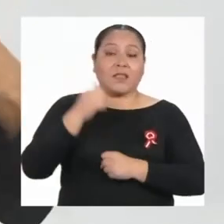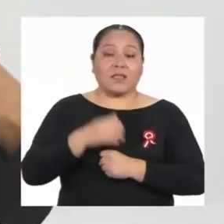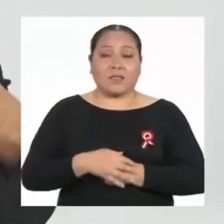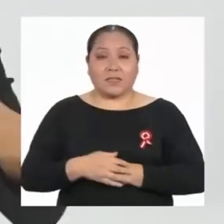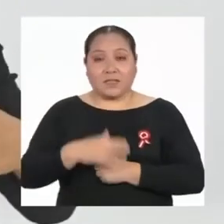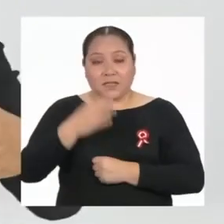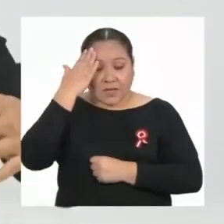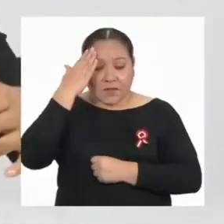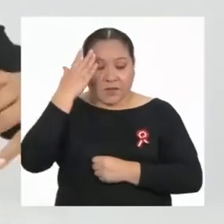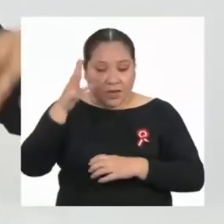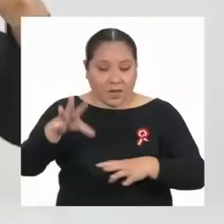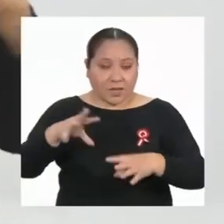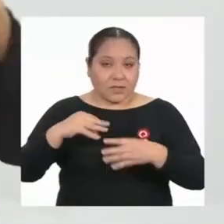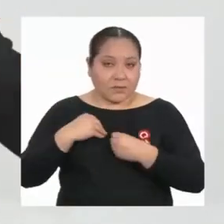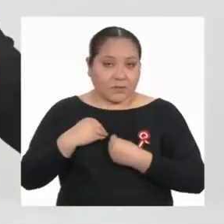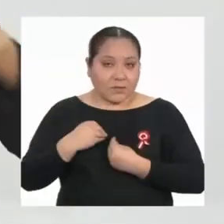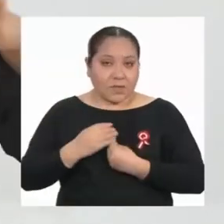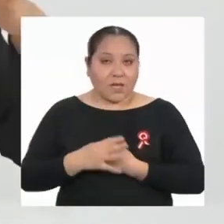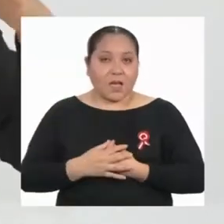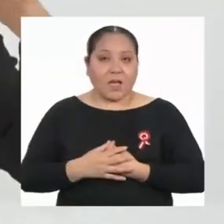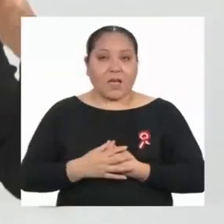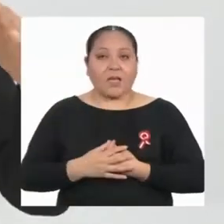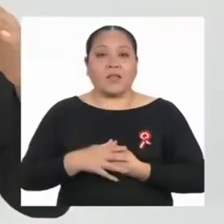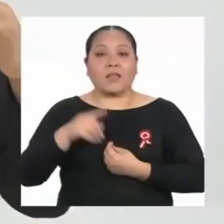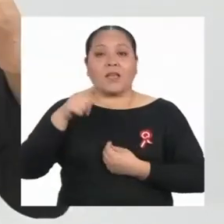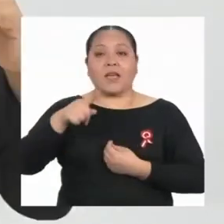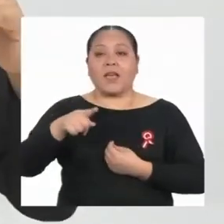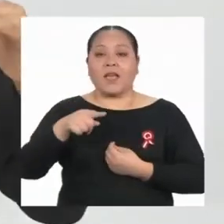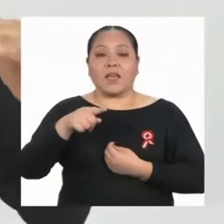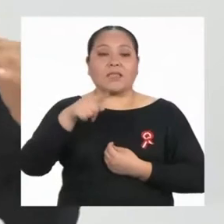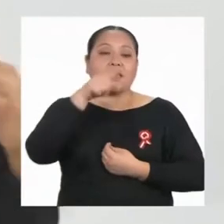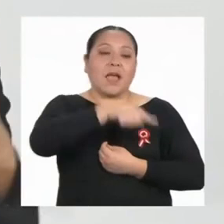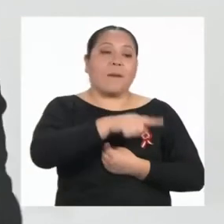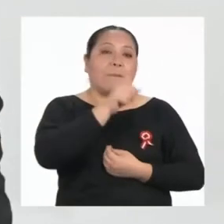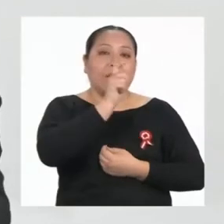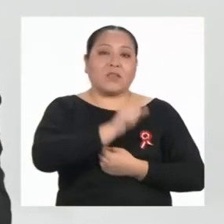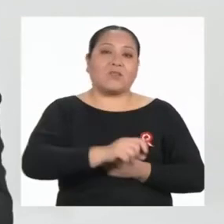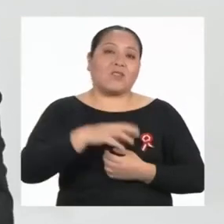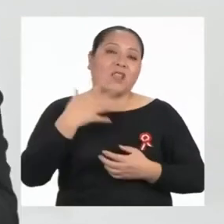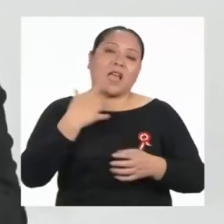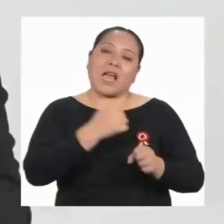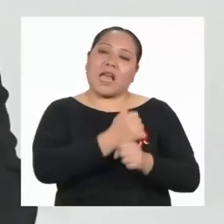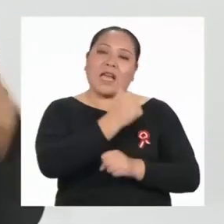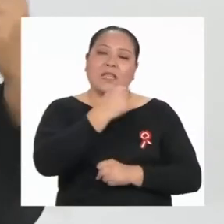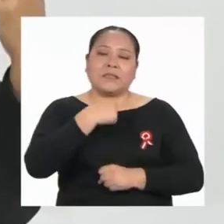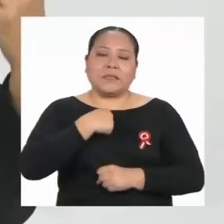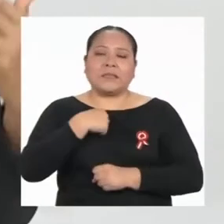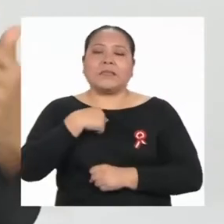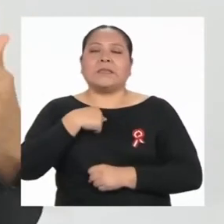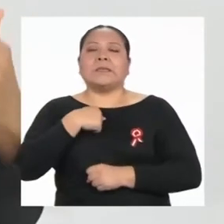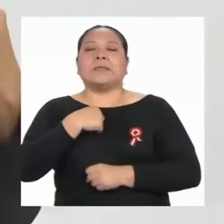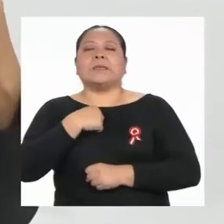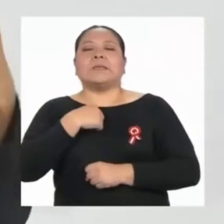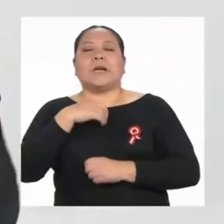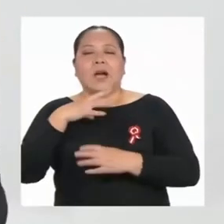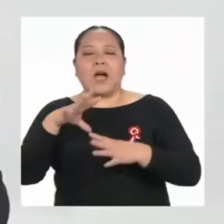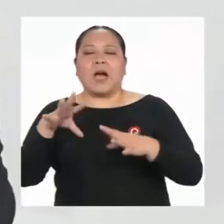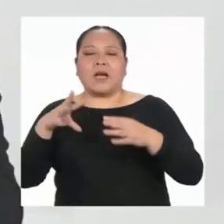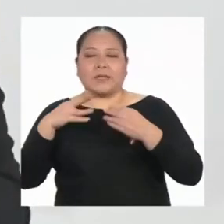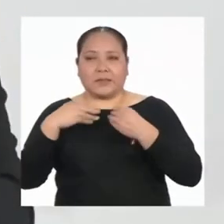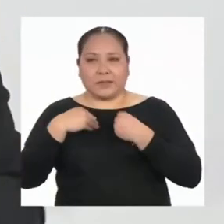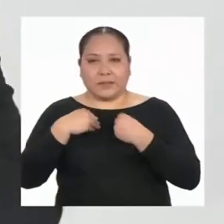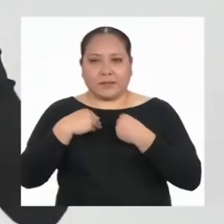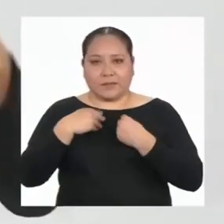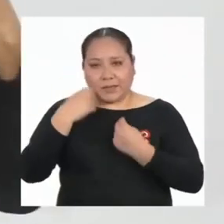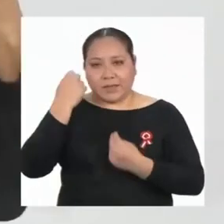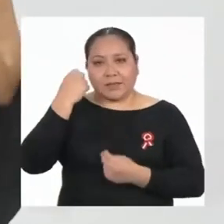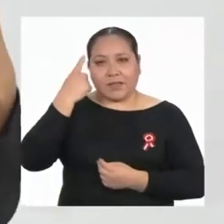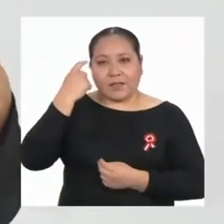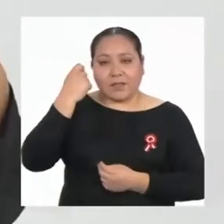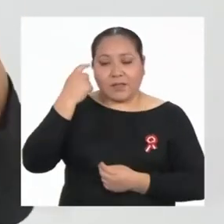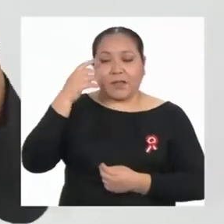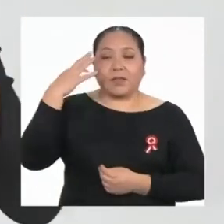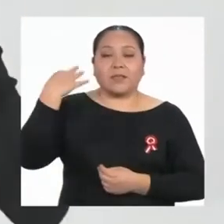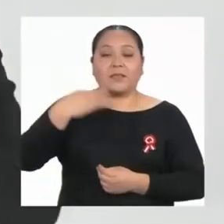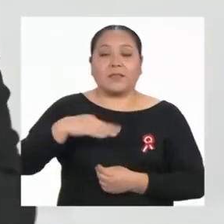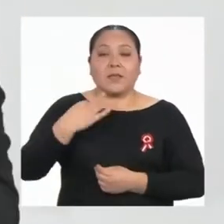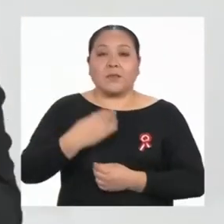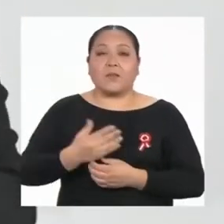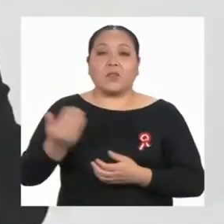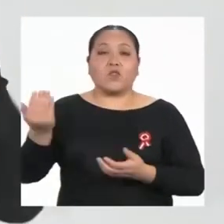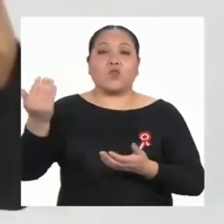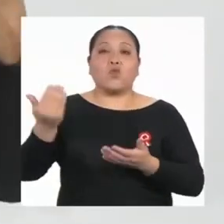saber reconocer el triunfo del otro cuando perdemos. Entender que siempre habrá una